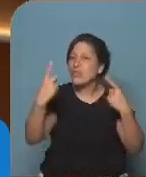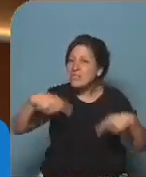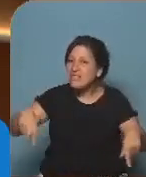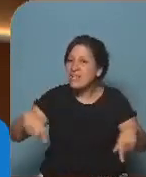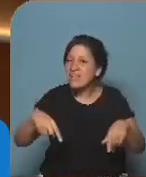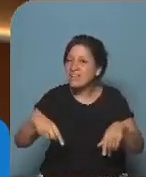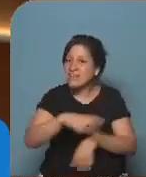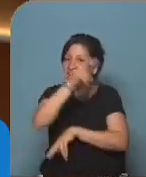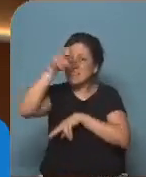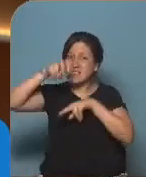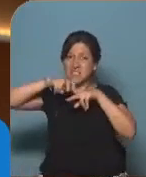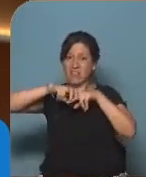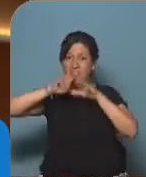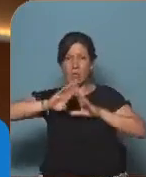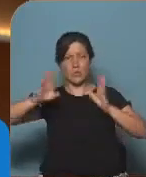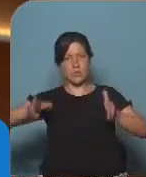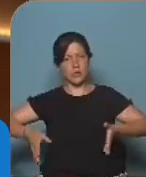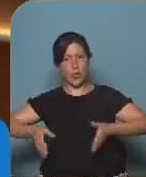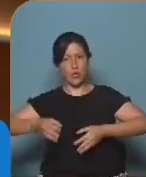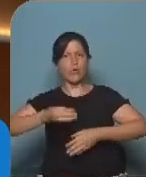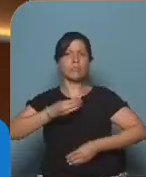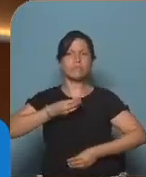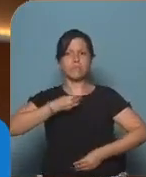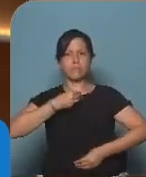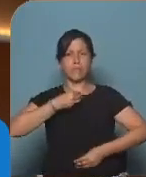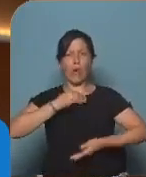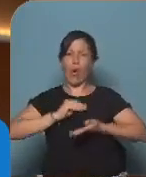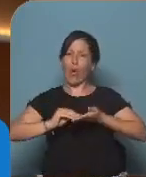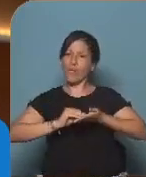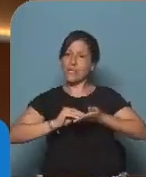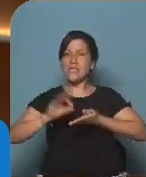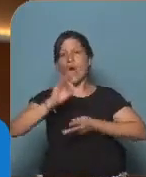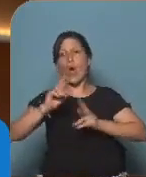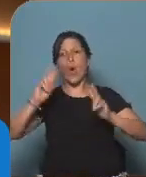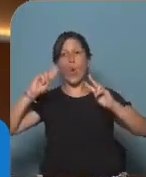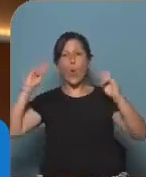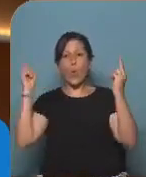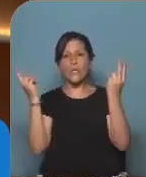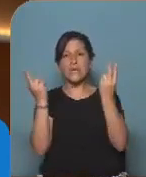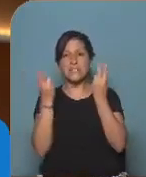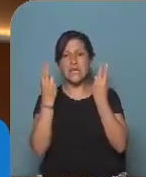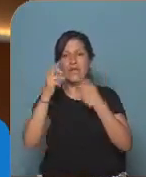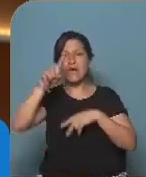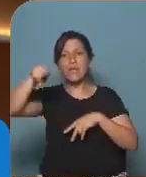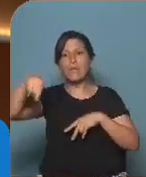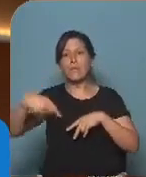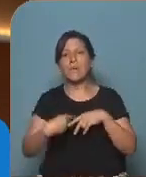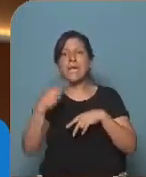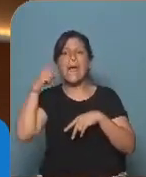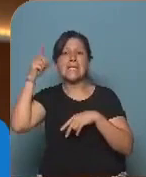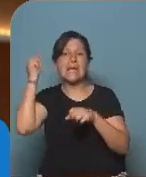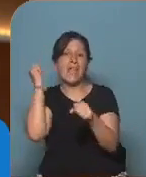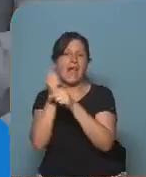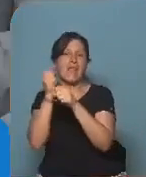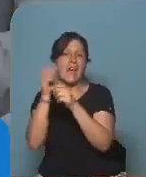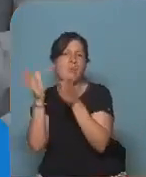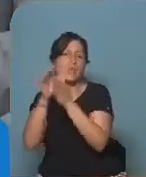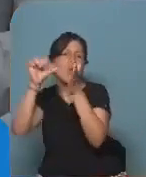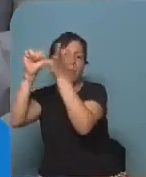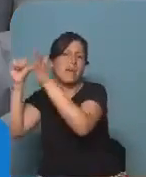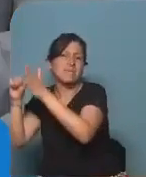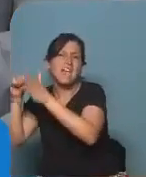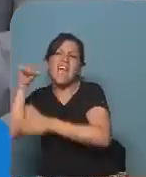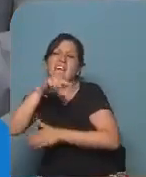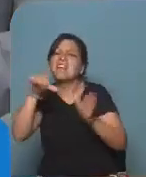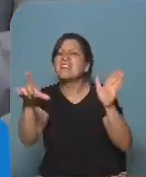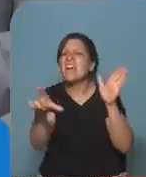escritorio, o cuando vienen de UNICEF, que obviamente trabajan con países como Finlandia, pero esta es una ley para Finlandia, no